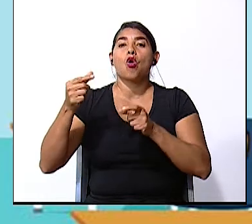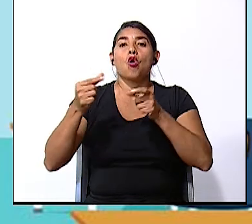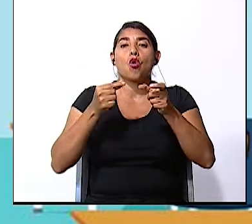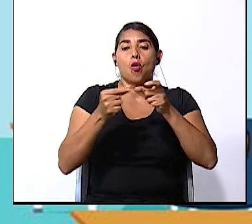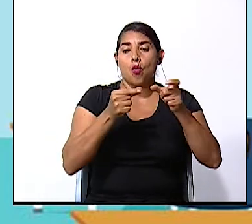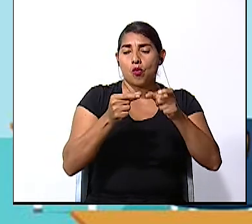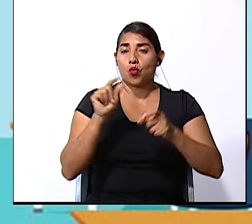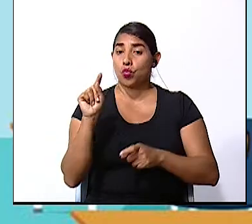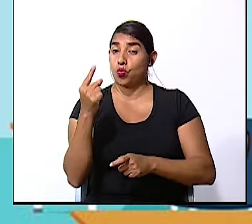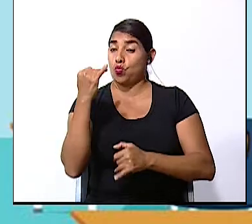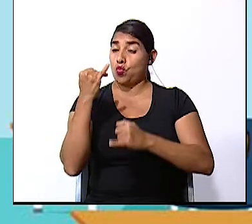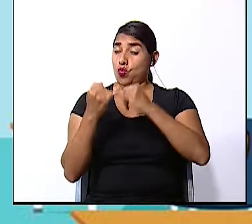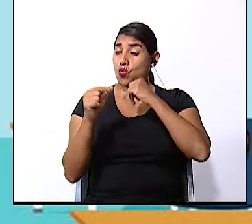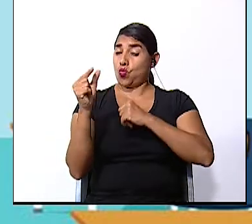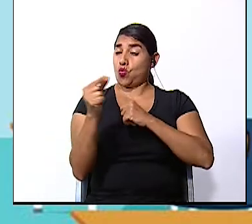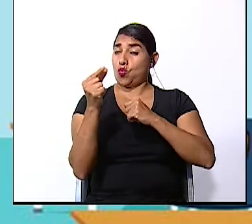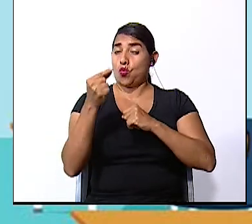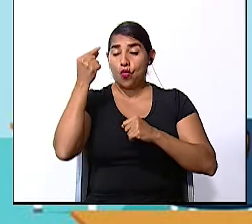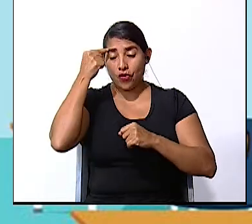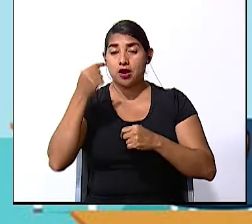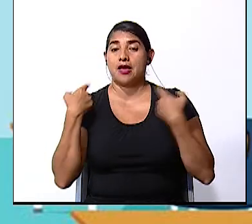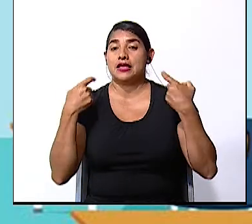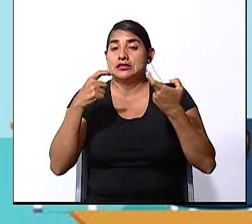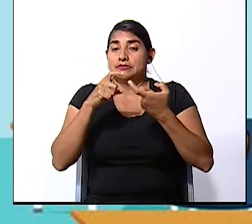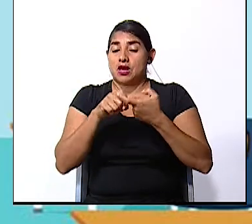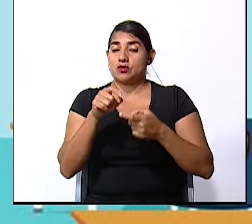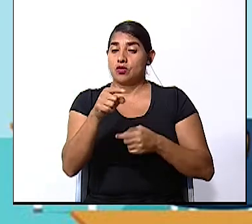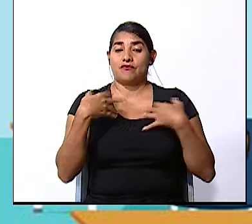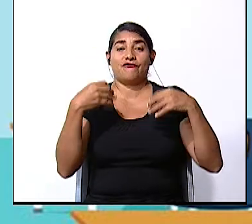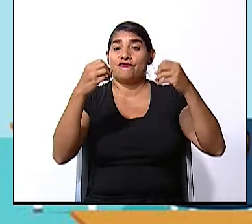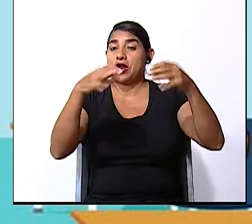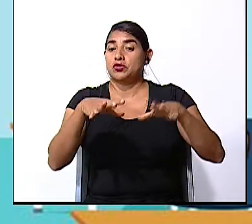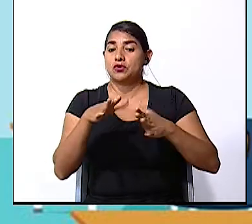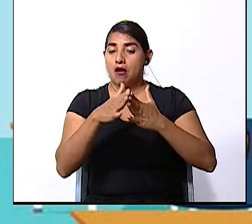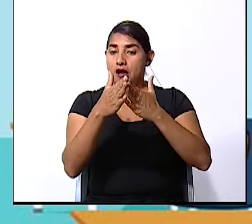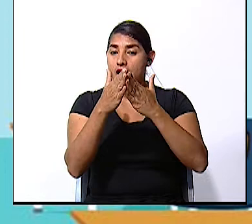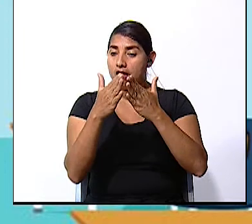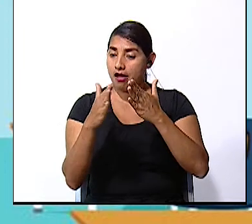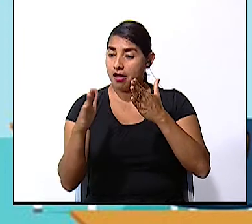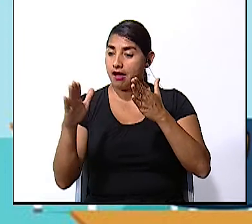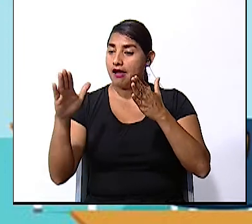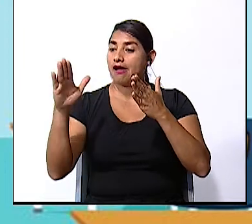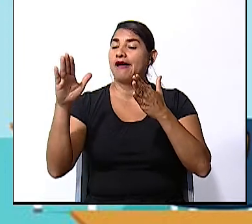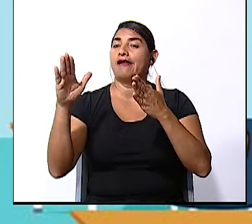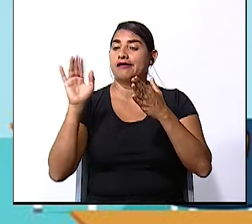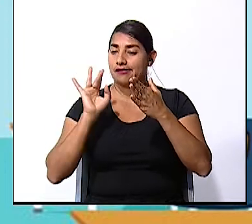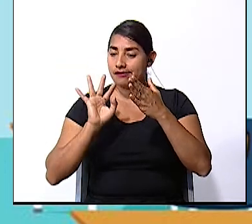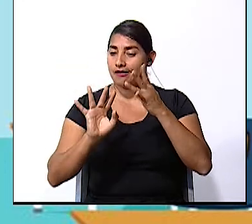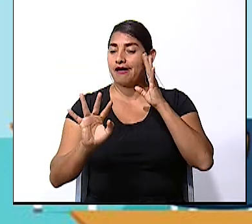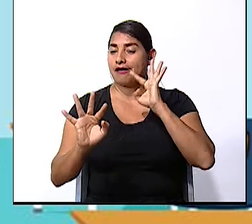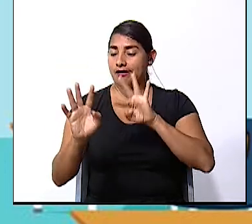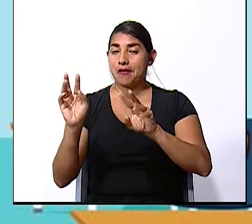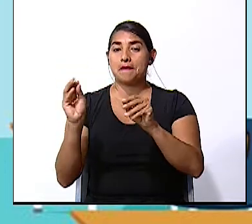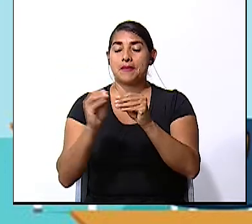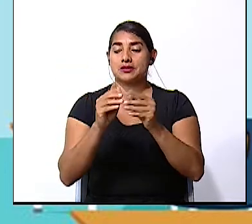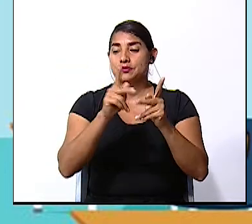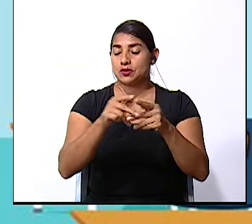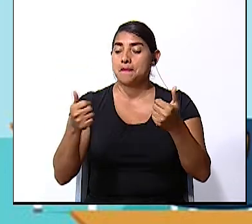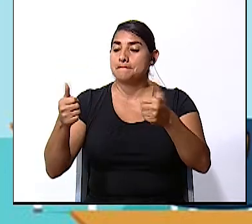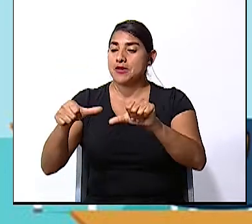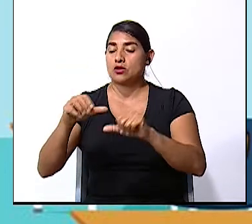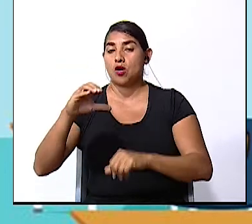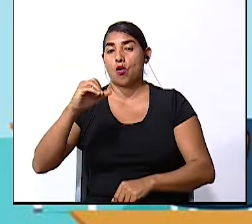gobernador, el último gobernador español, se abrió un camino para la emisión del Pacto